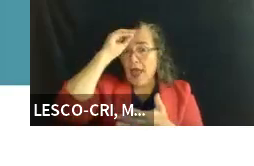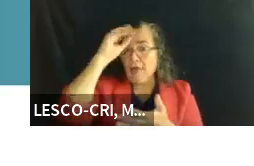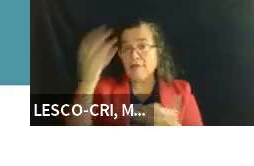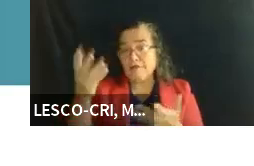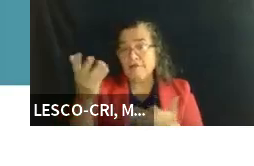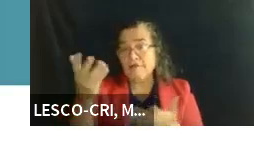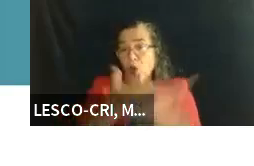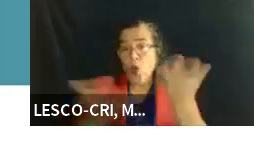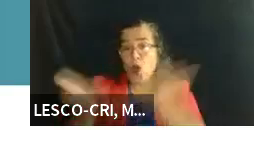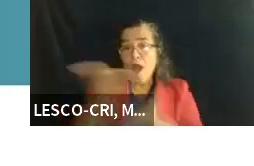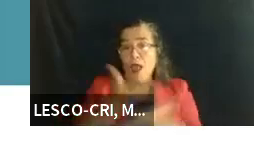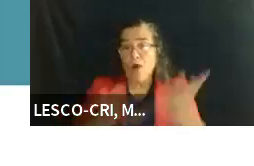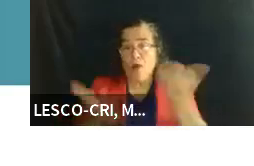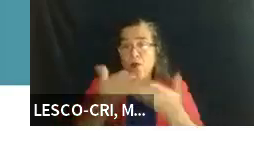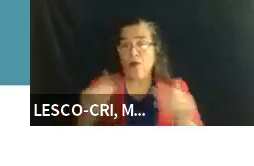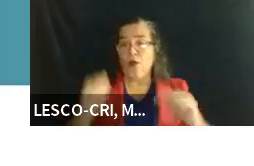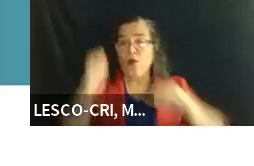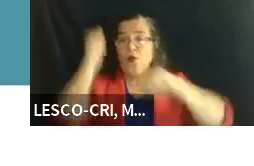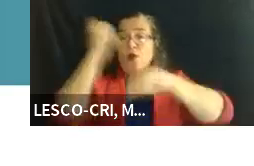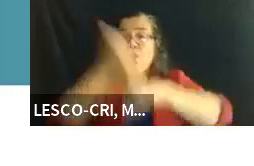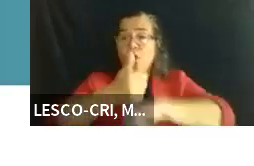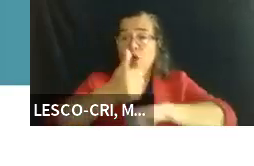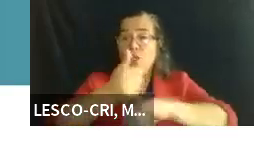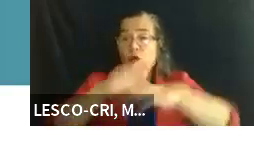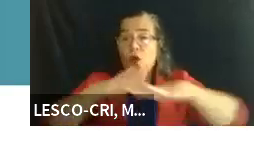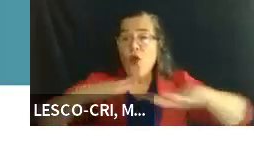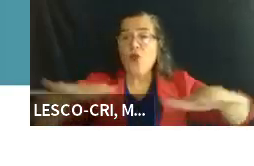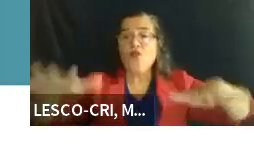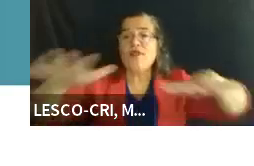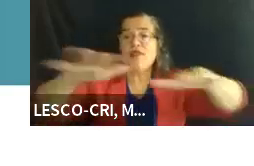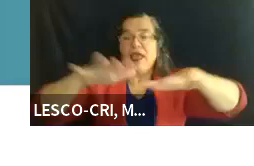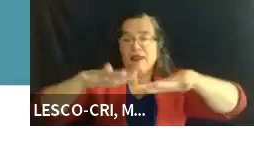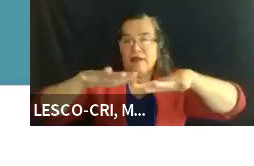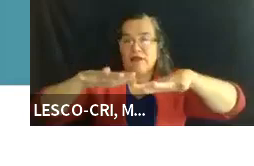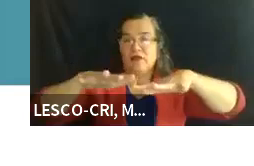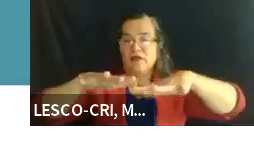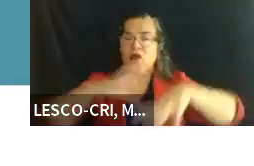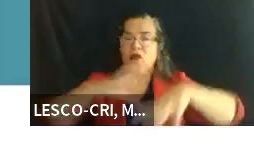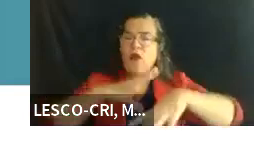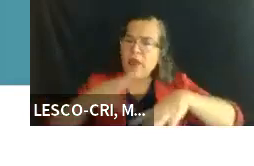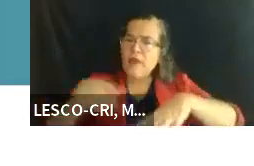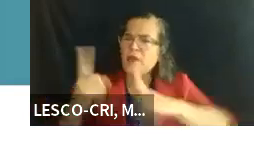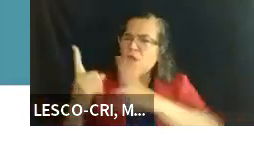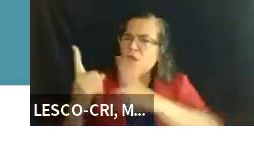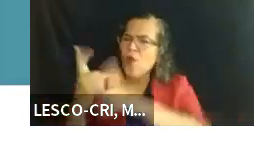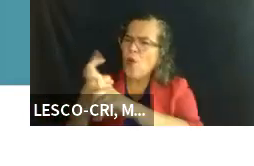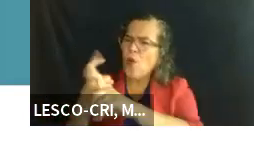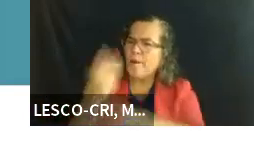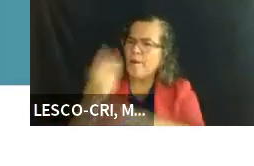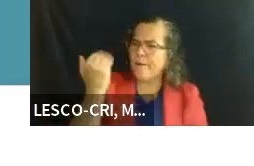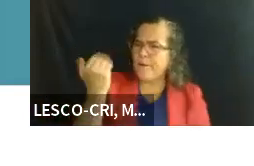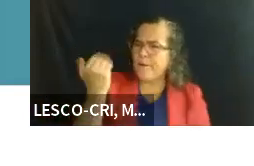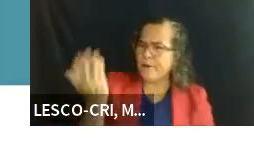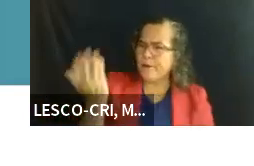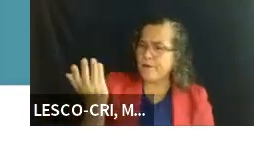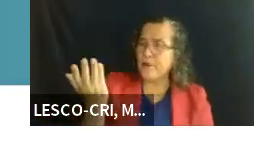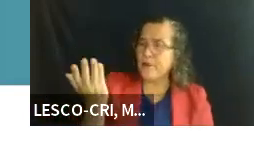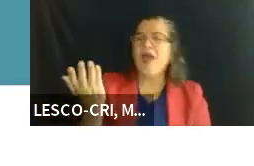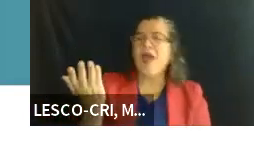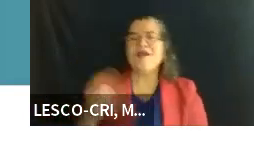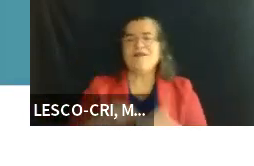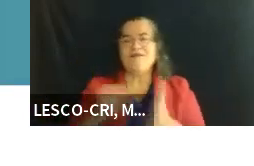colaborativo y situado, ¿no? En contexto, y complejo por cuanto implica un